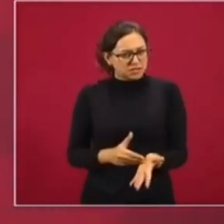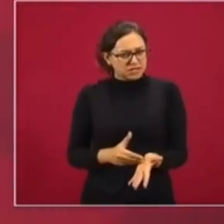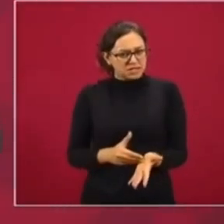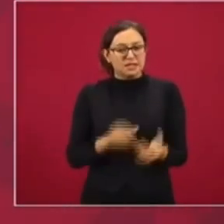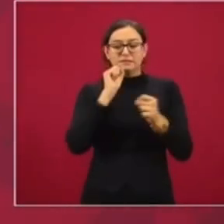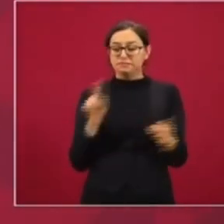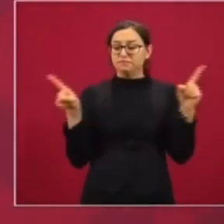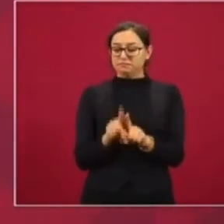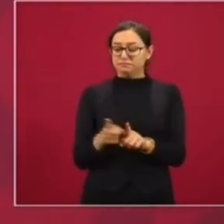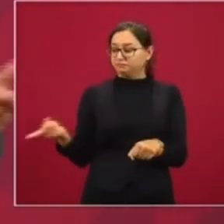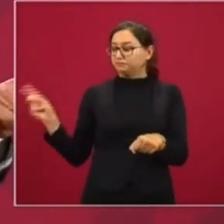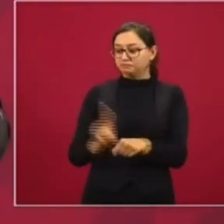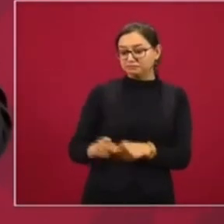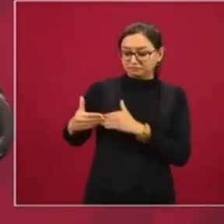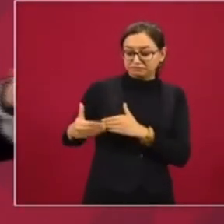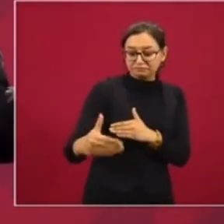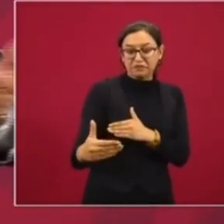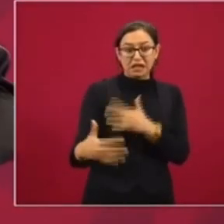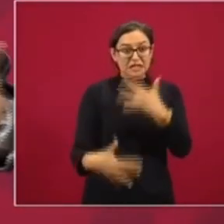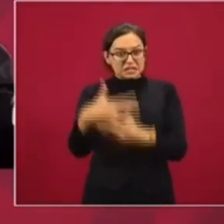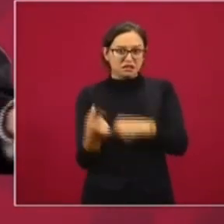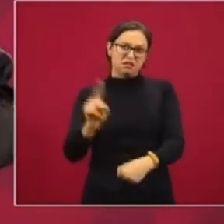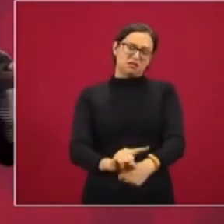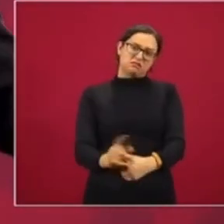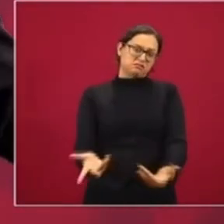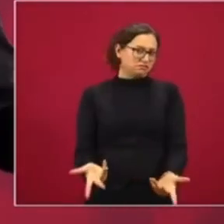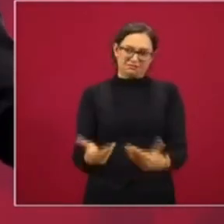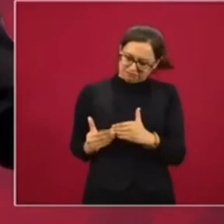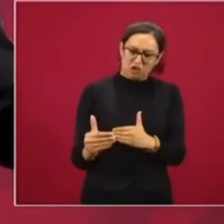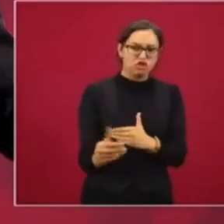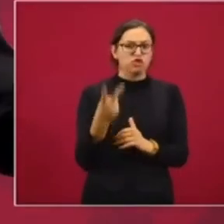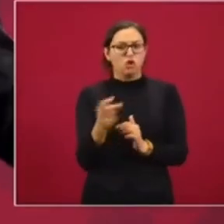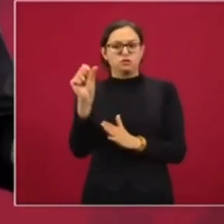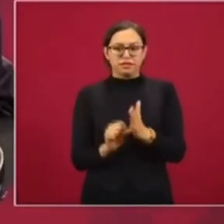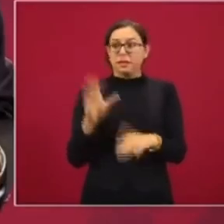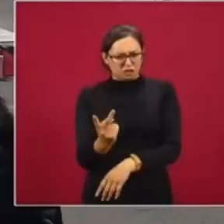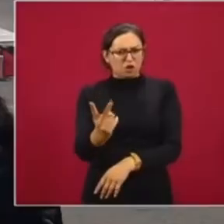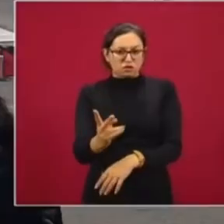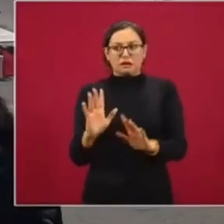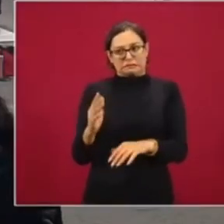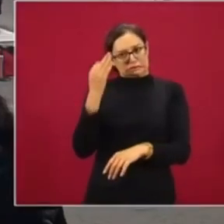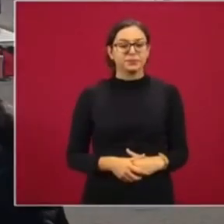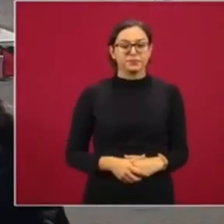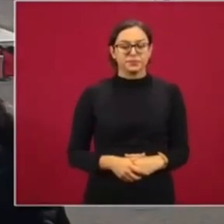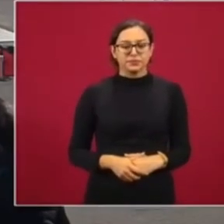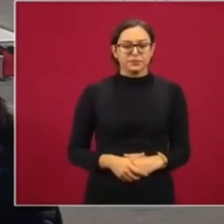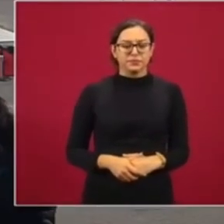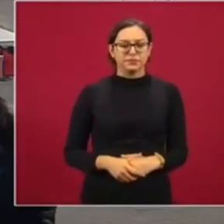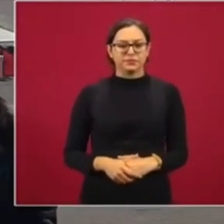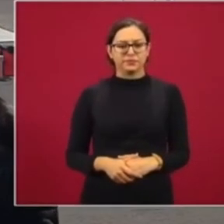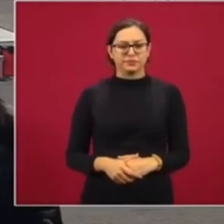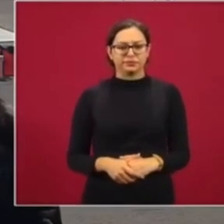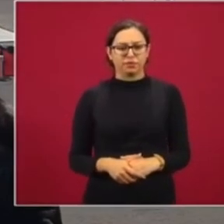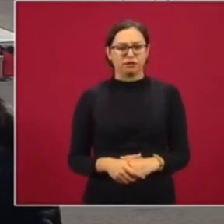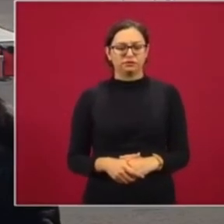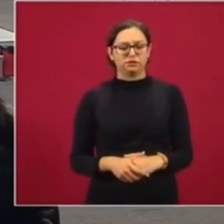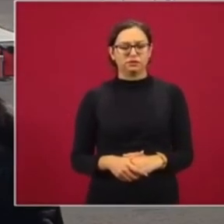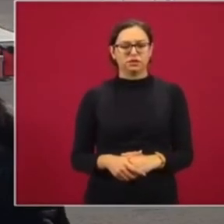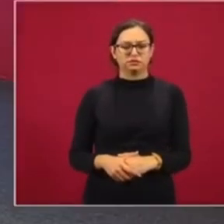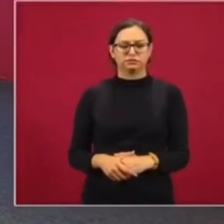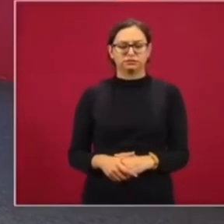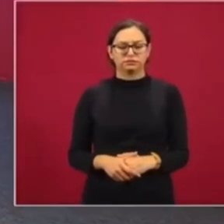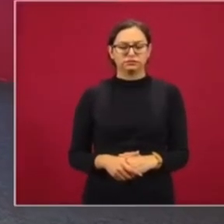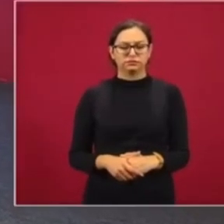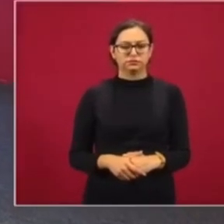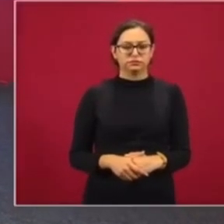plazo, o sea, que no sean 15 días, que sean 2 meses, para que realmente pueda haber consulta. Miren, también no hay